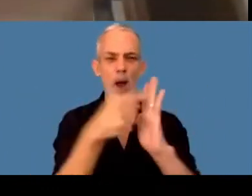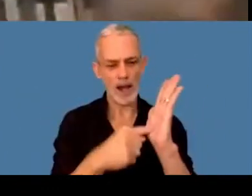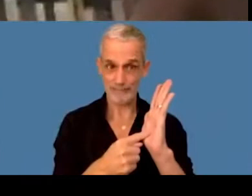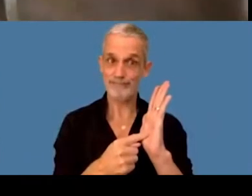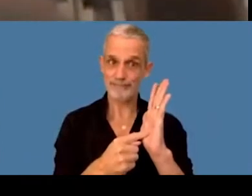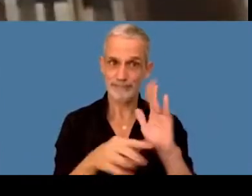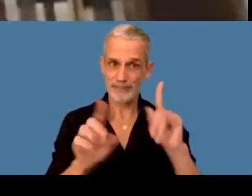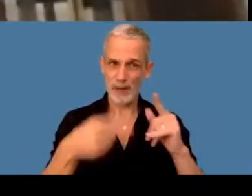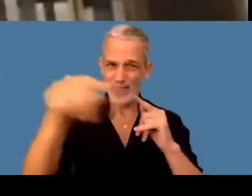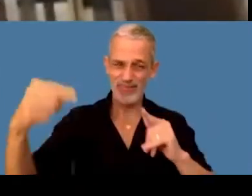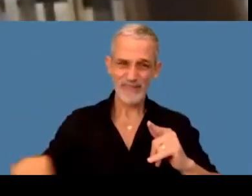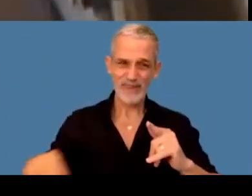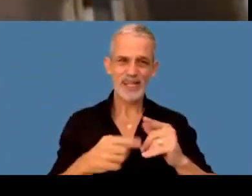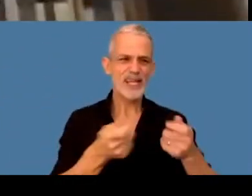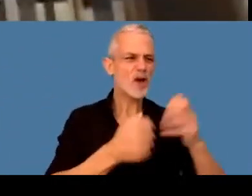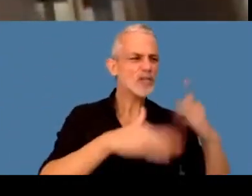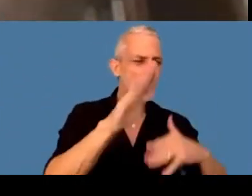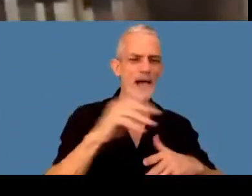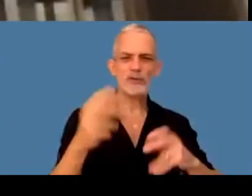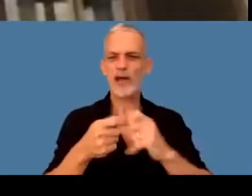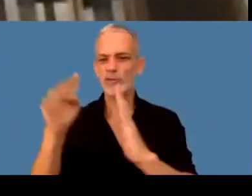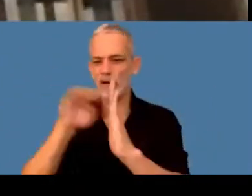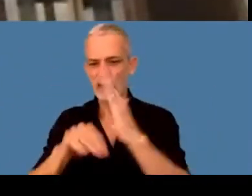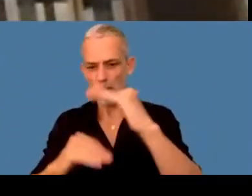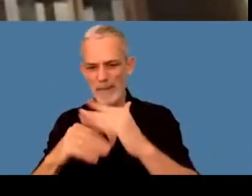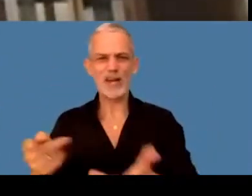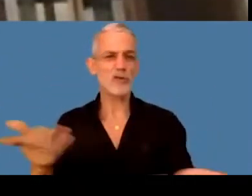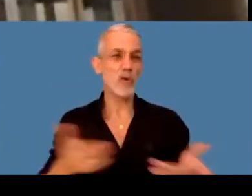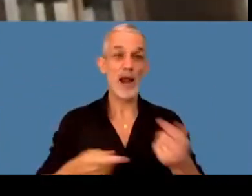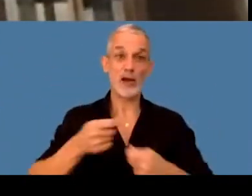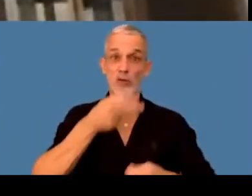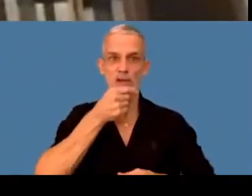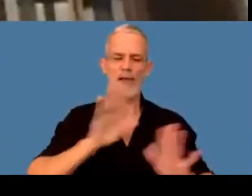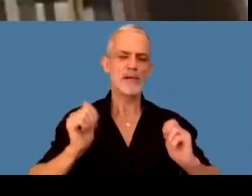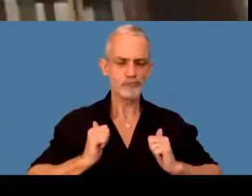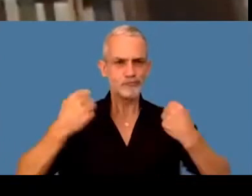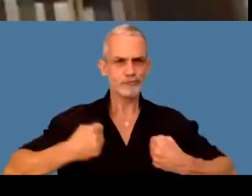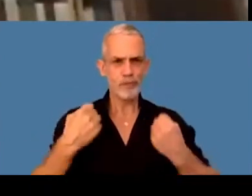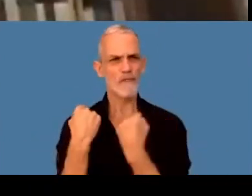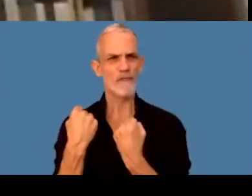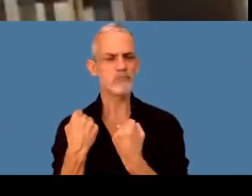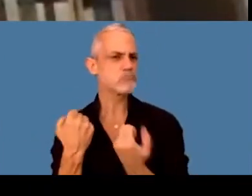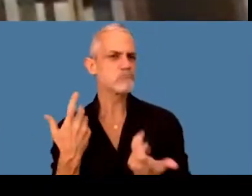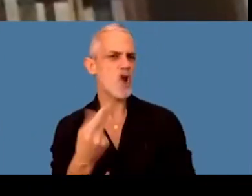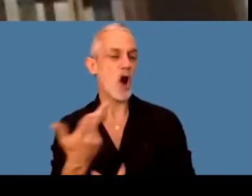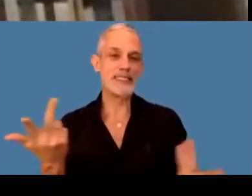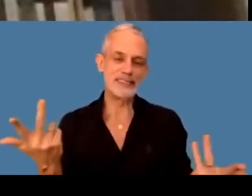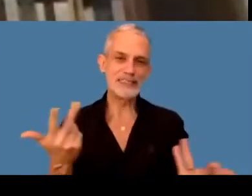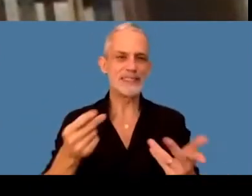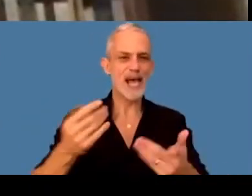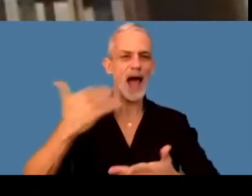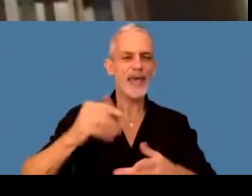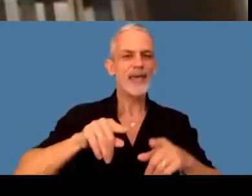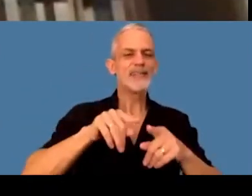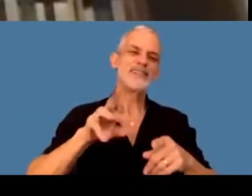¿Qué se negocia más? ¿Qué se negocia menos? ¿Qué no se negocia? Por eso ahí podemos hablar de rondas negociales.